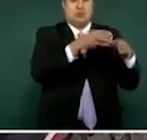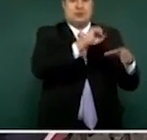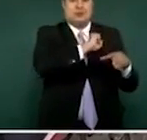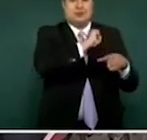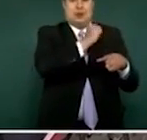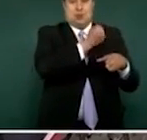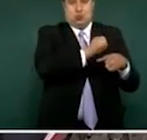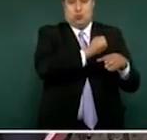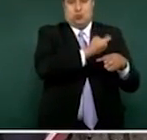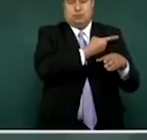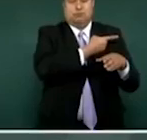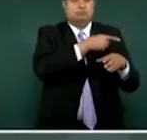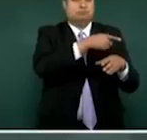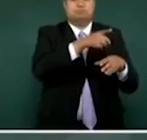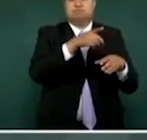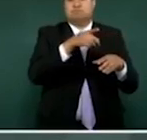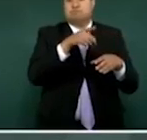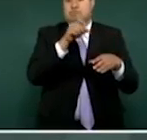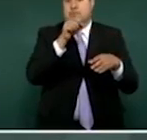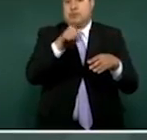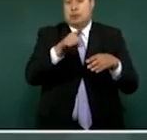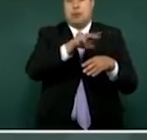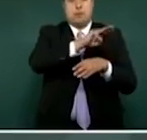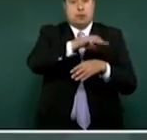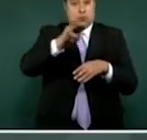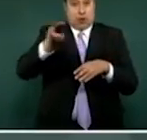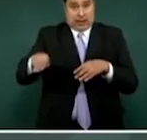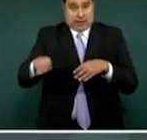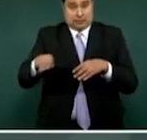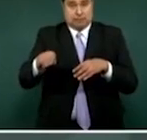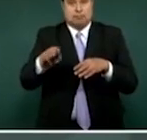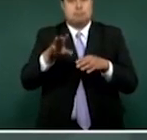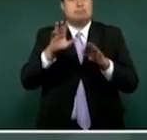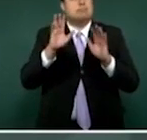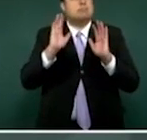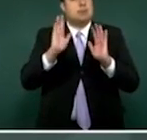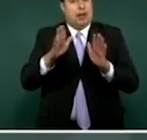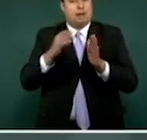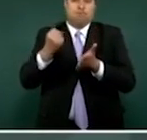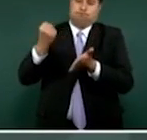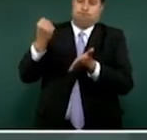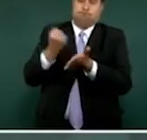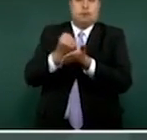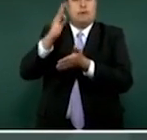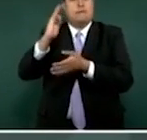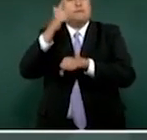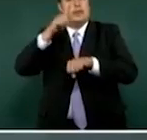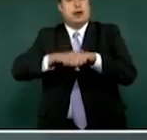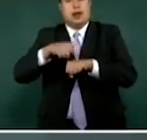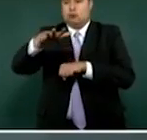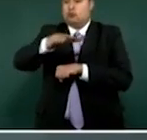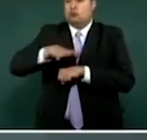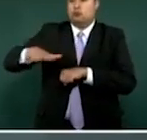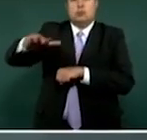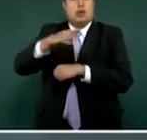Bueno, ya en el caso de Michoacán, ya se federalizó todo el sistema educativo.